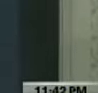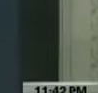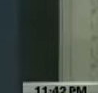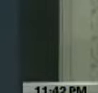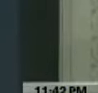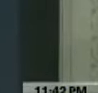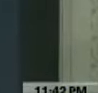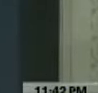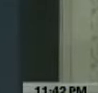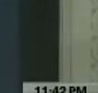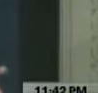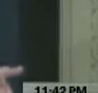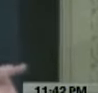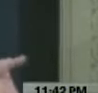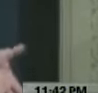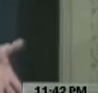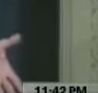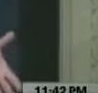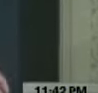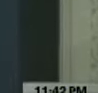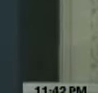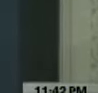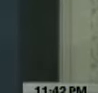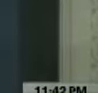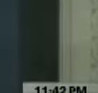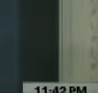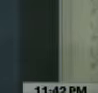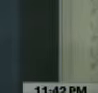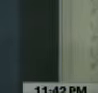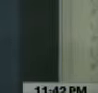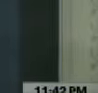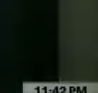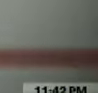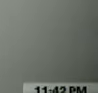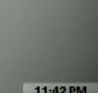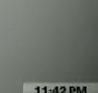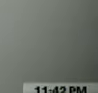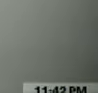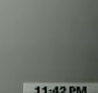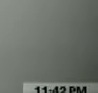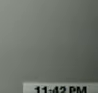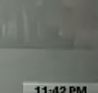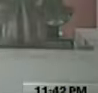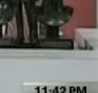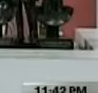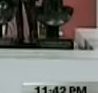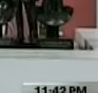Lombardi. Creo que tiene que ver con mi compromiso con la libertad de expresión.